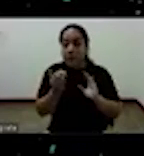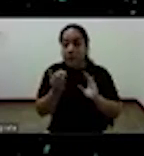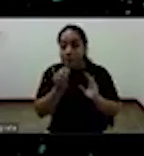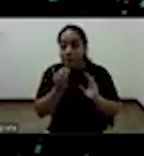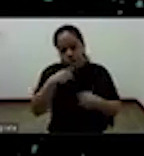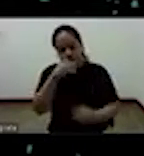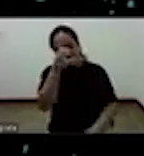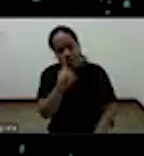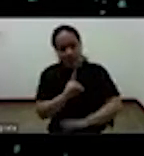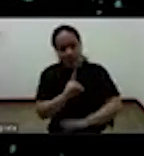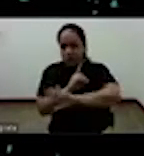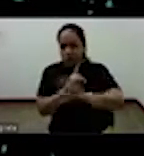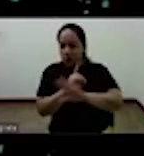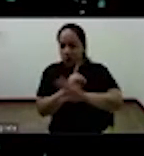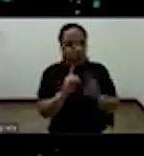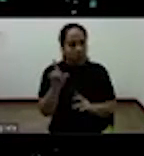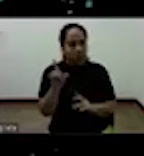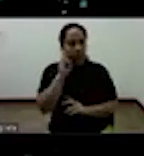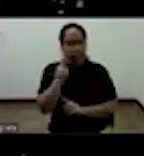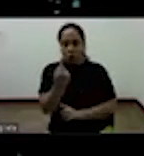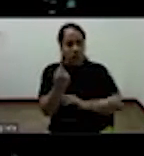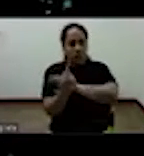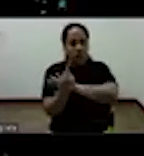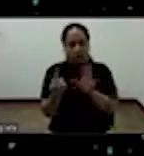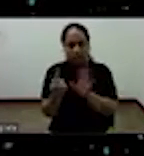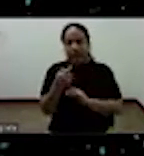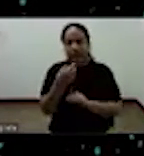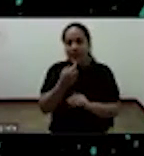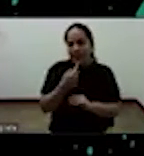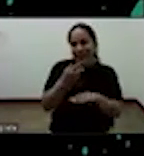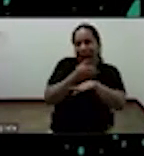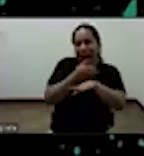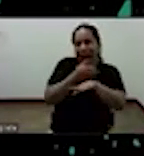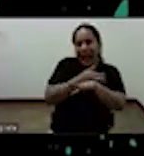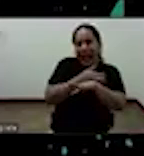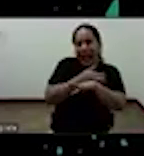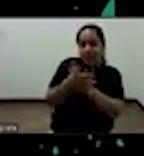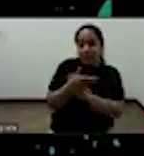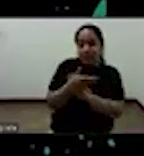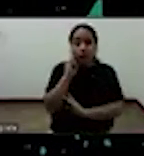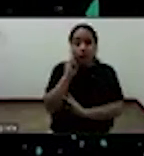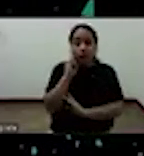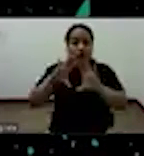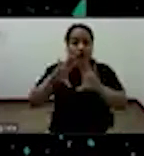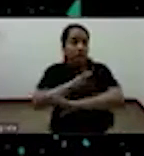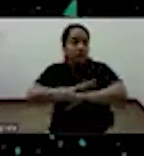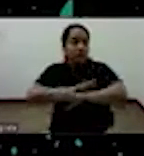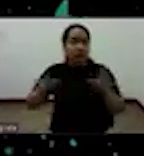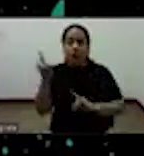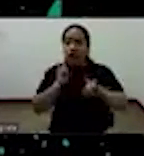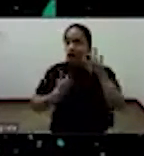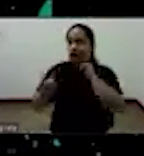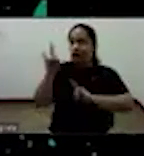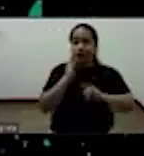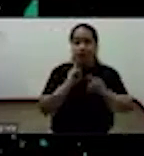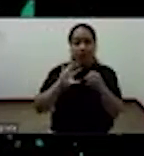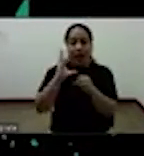el mundo y, como diría John Cage, pues con solo escuchar el mundo ya estoy escuchando puro arte y pura música,